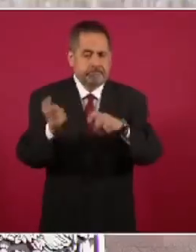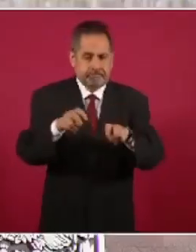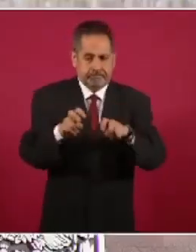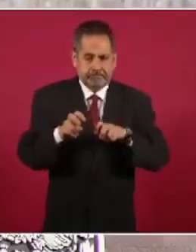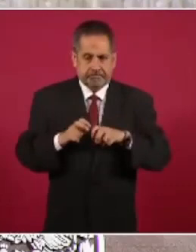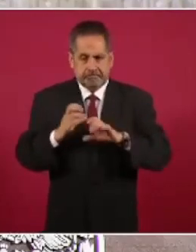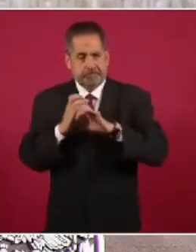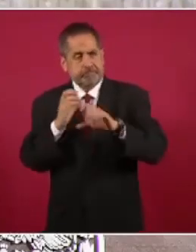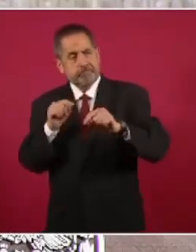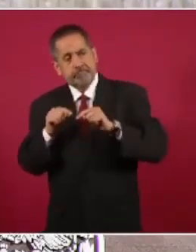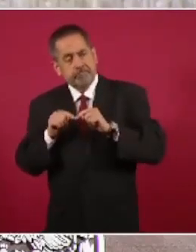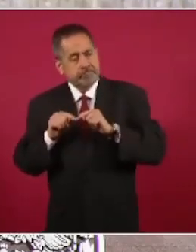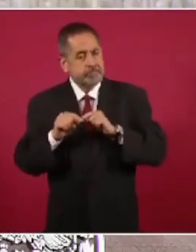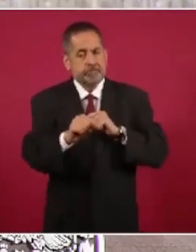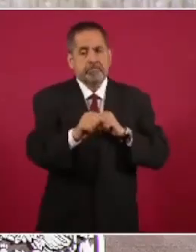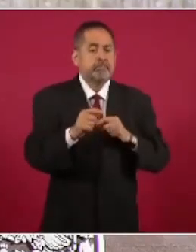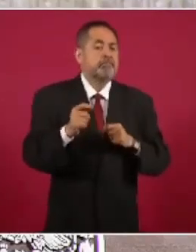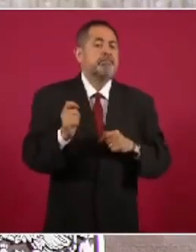porque